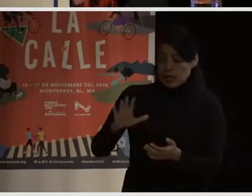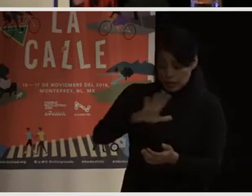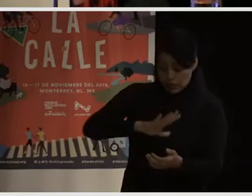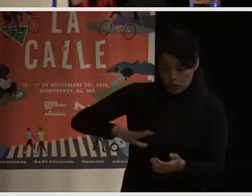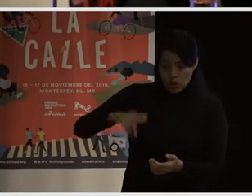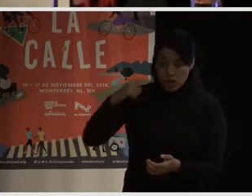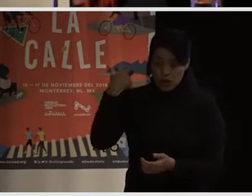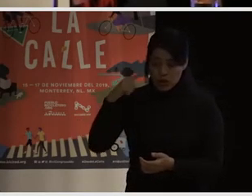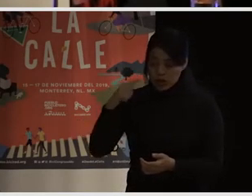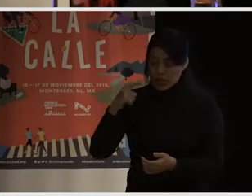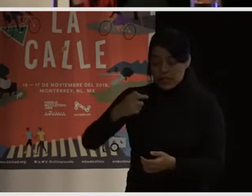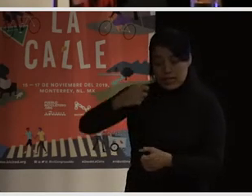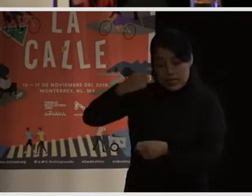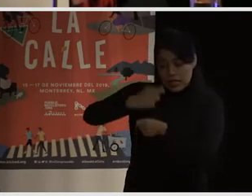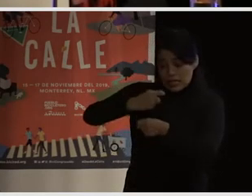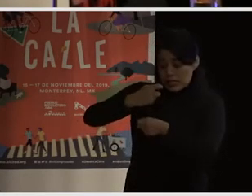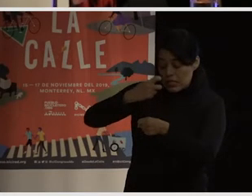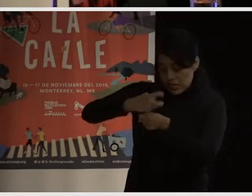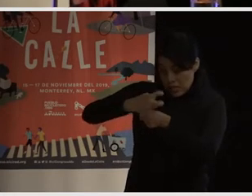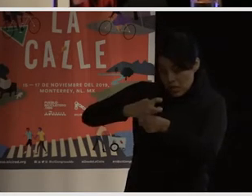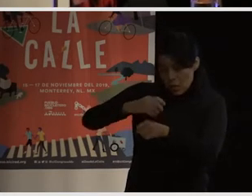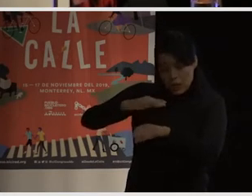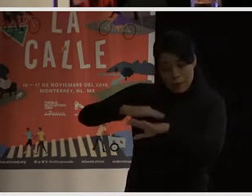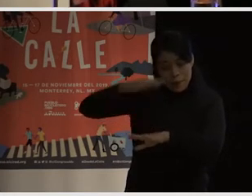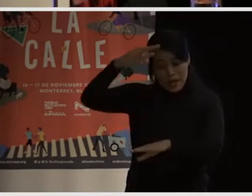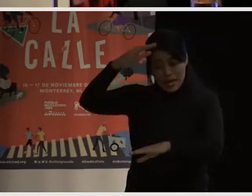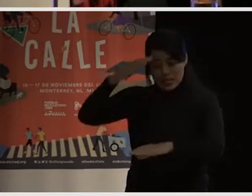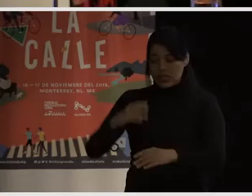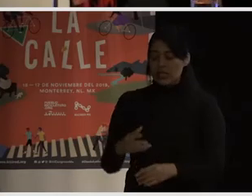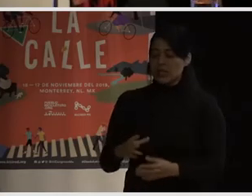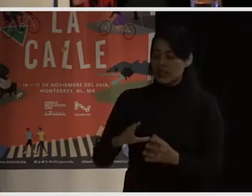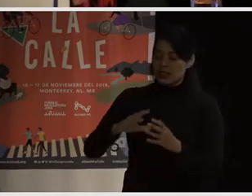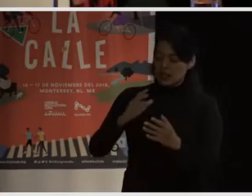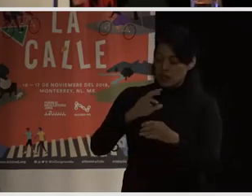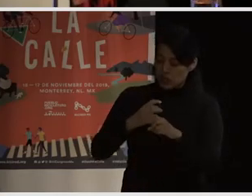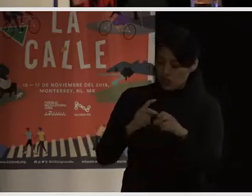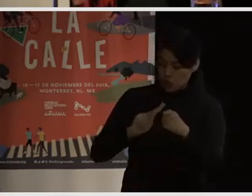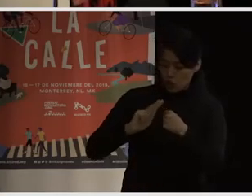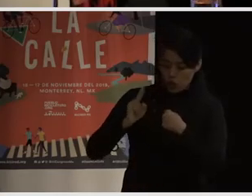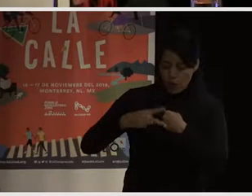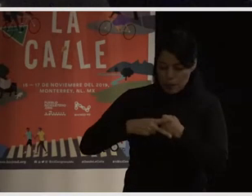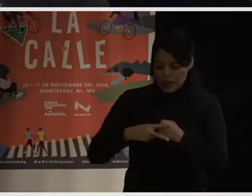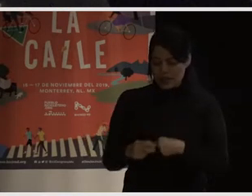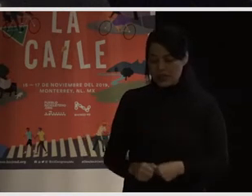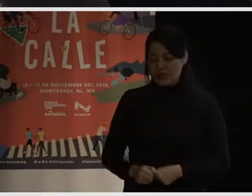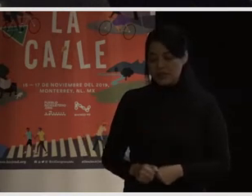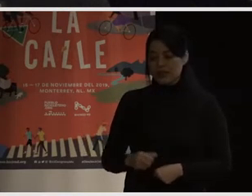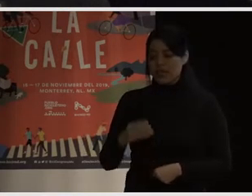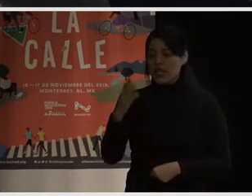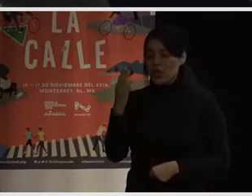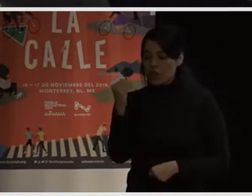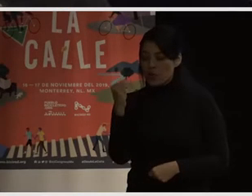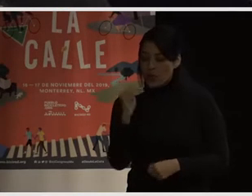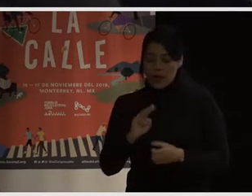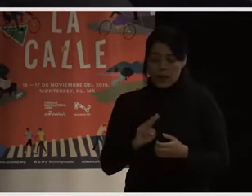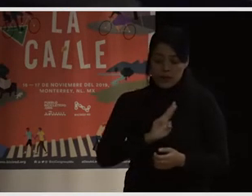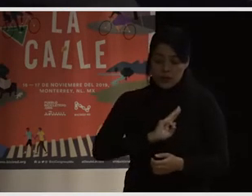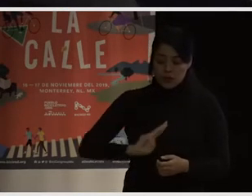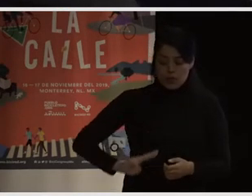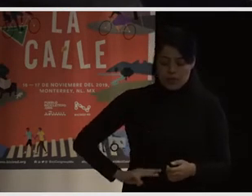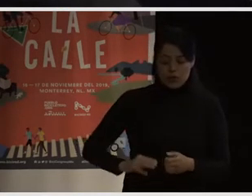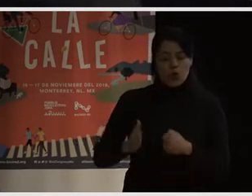guadalajara es la segunda más grande de todo el país con 4.5 millones de habitantes nueve municipios próximo integrarse un décimo